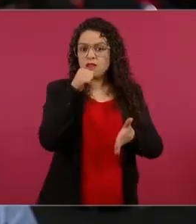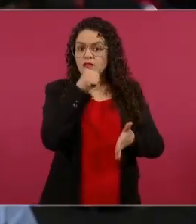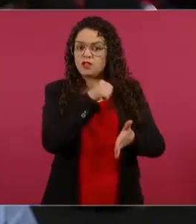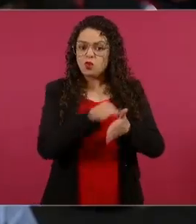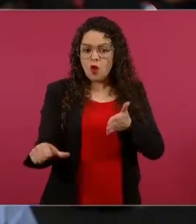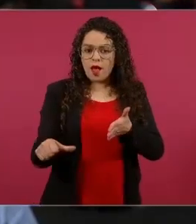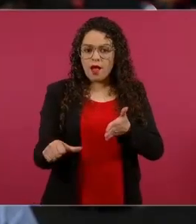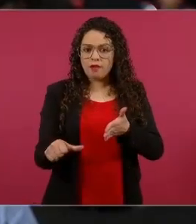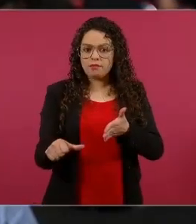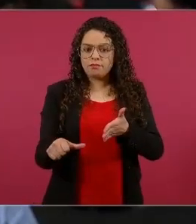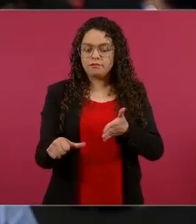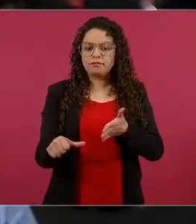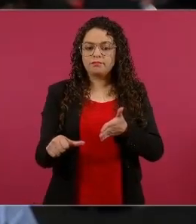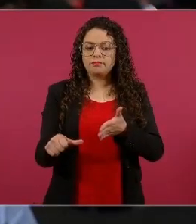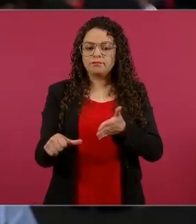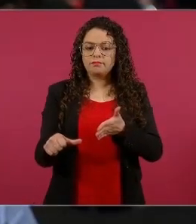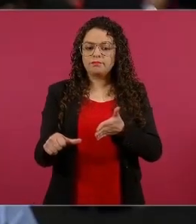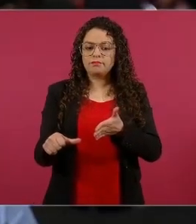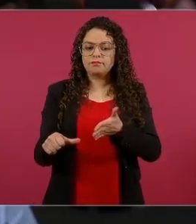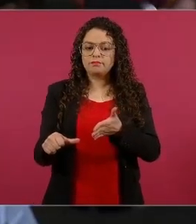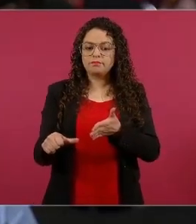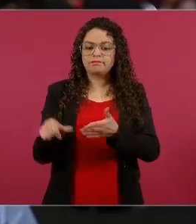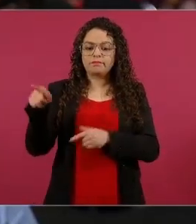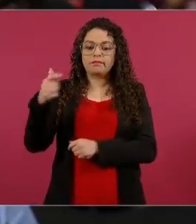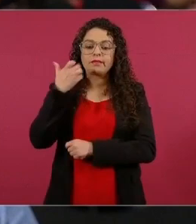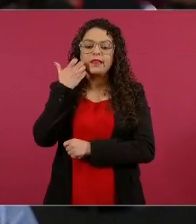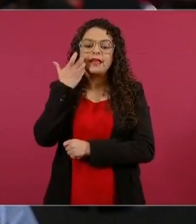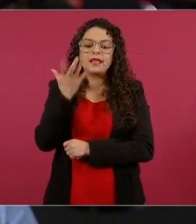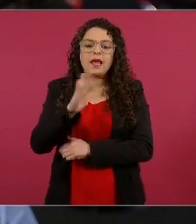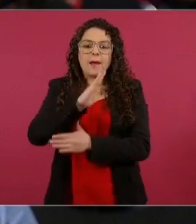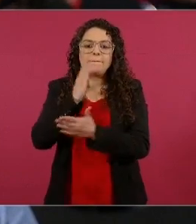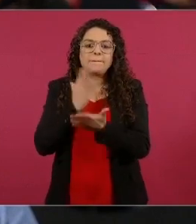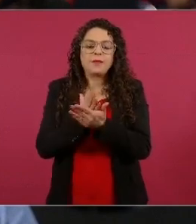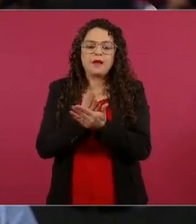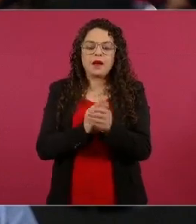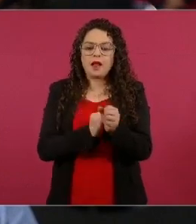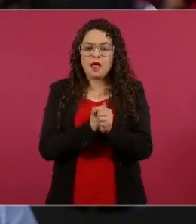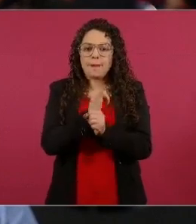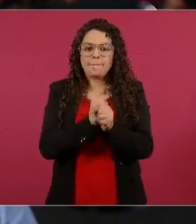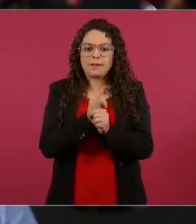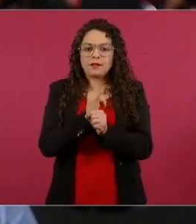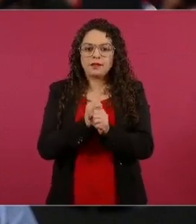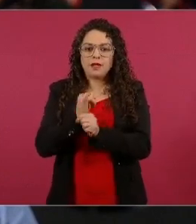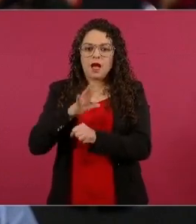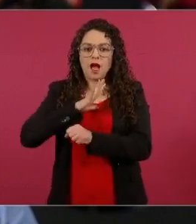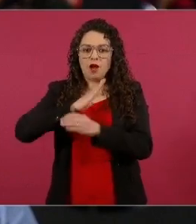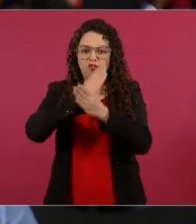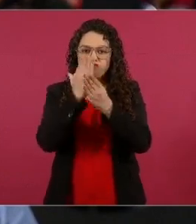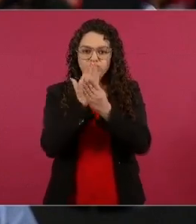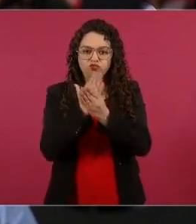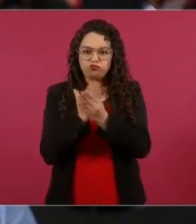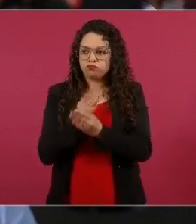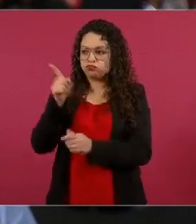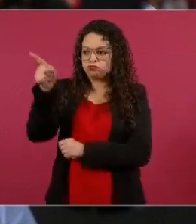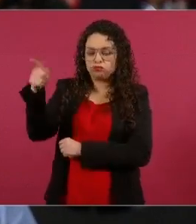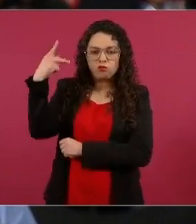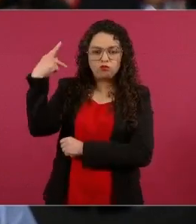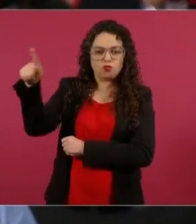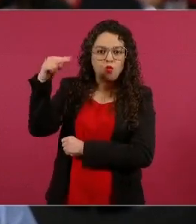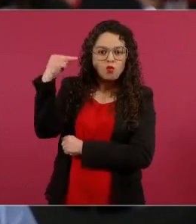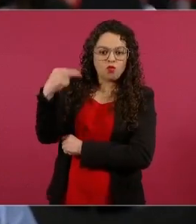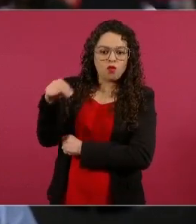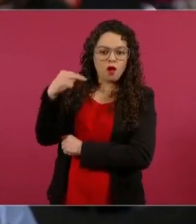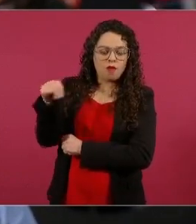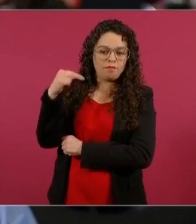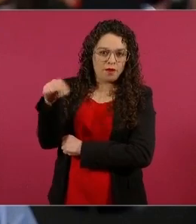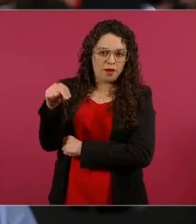librar así estas órdenes o estas investigaciones que están pues hechas a su nombre al nombre del Señor landucci en ese